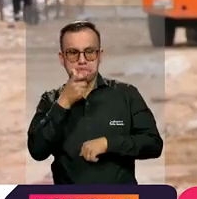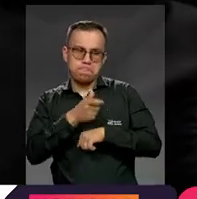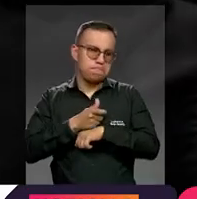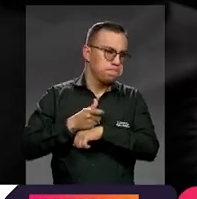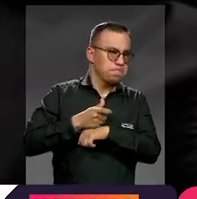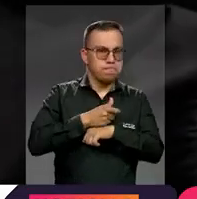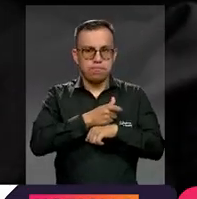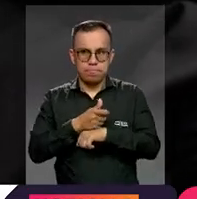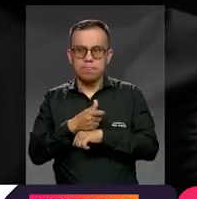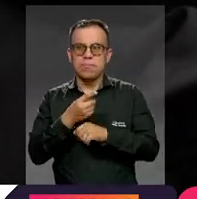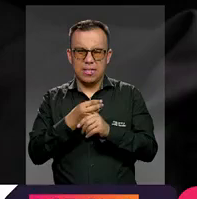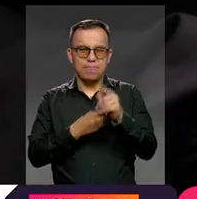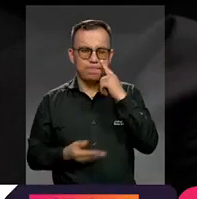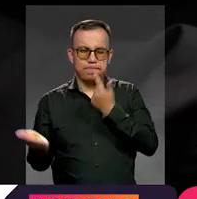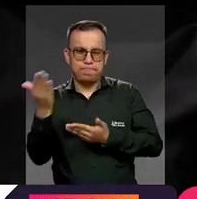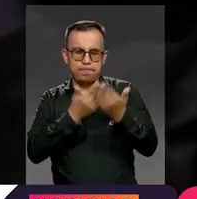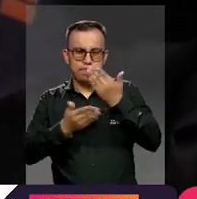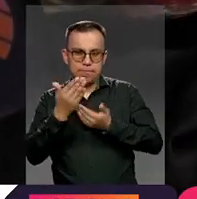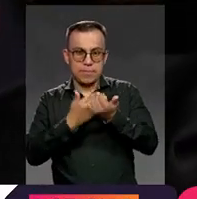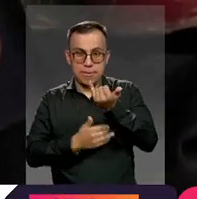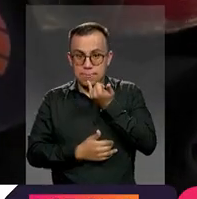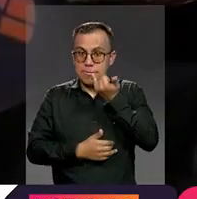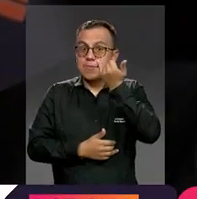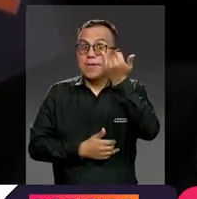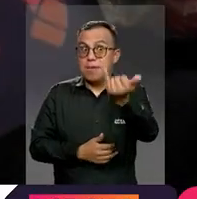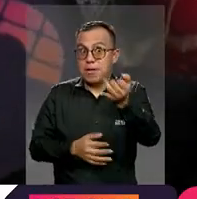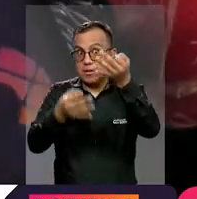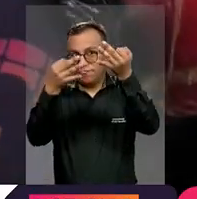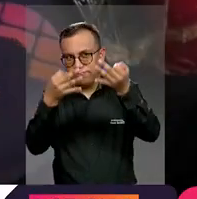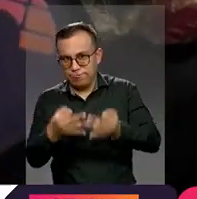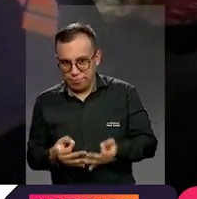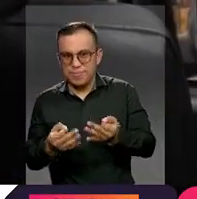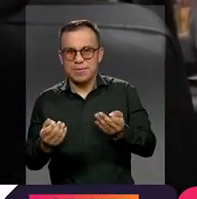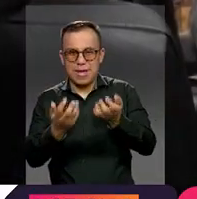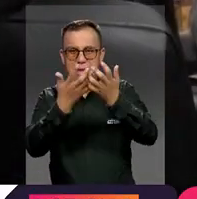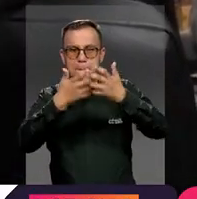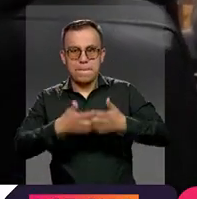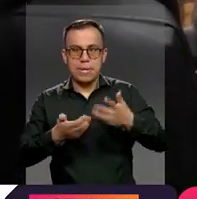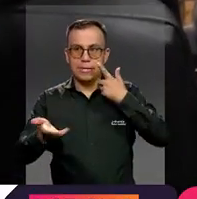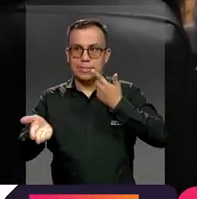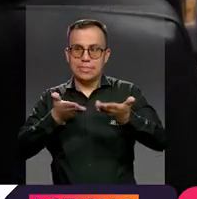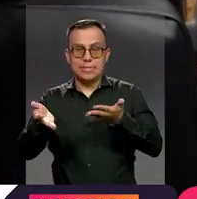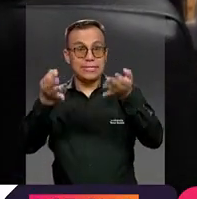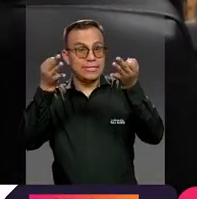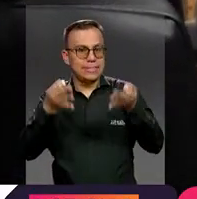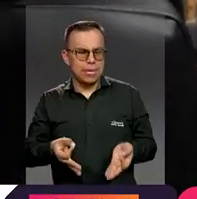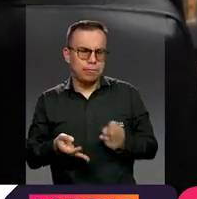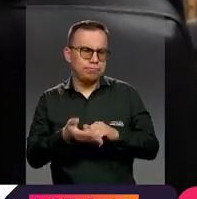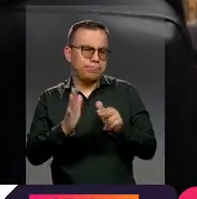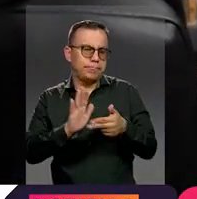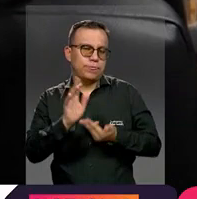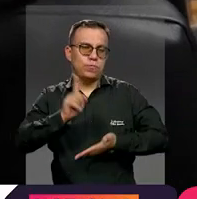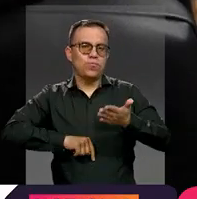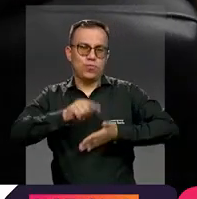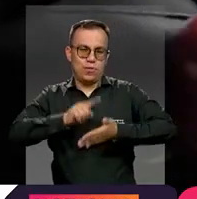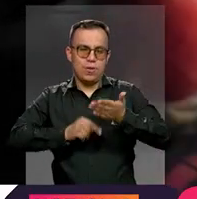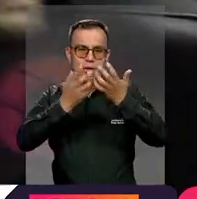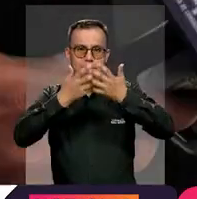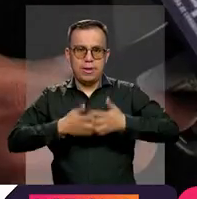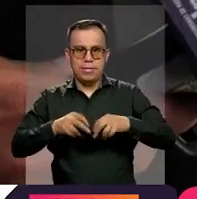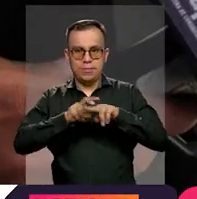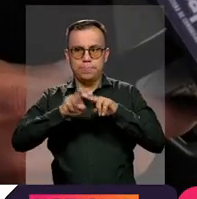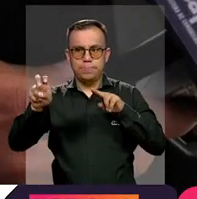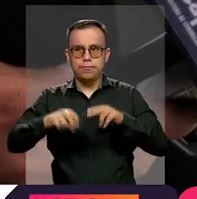pendientes. Hicimos el experimento y llamamos para constatar la eficacia de las empresas que prestan seguridad y son contratadas por la empresa